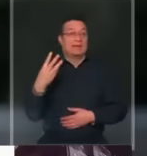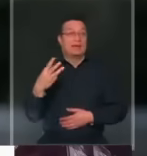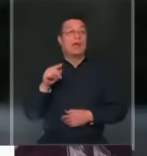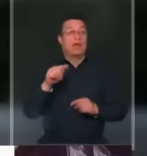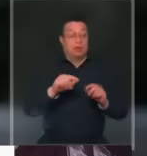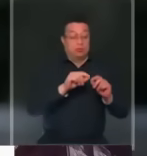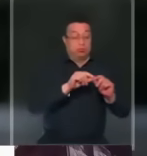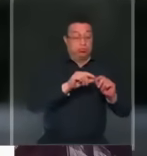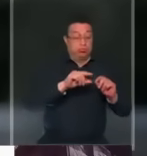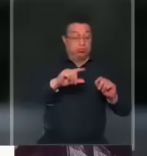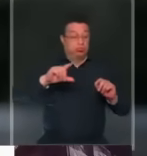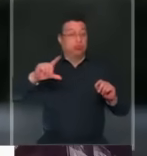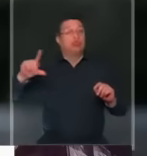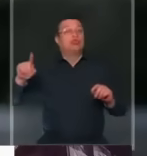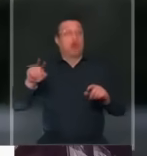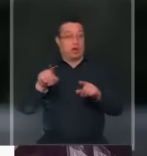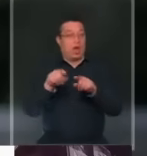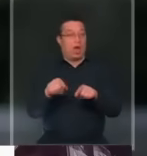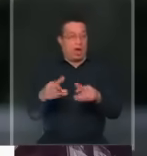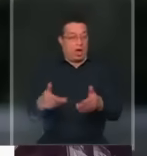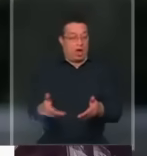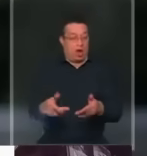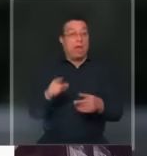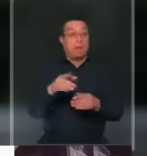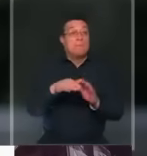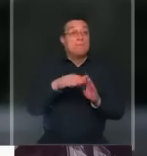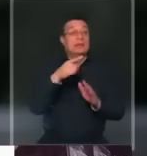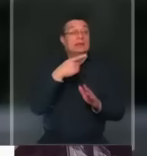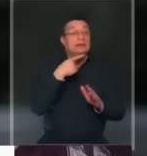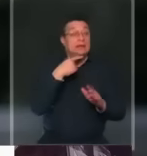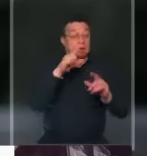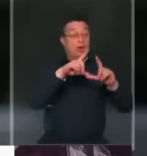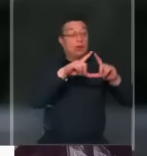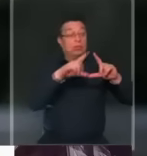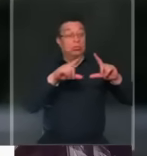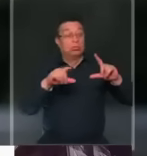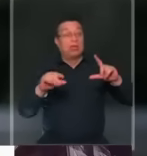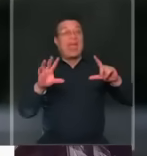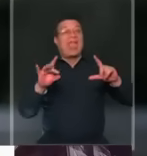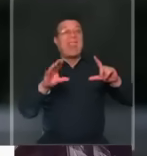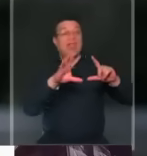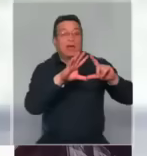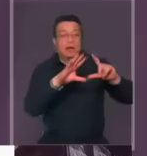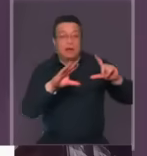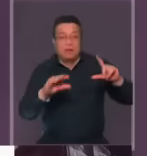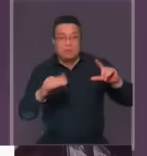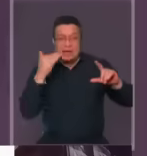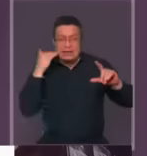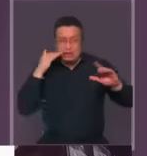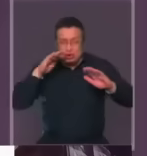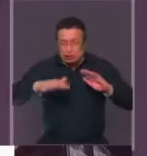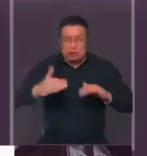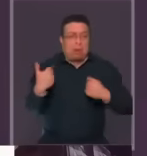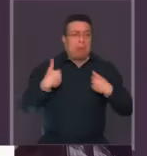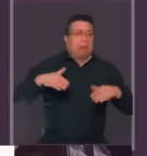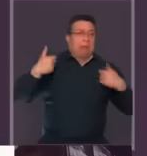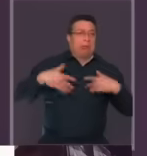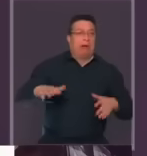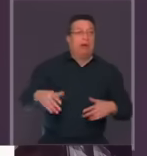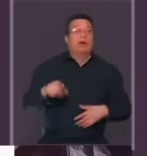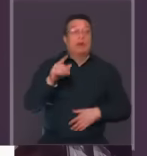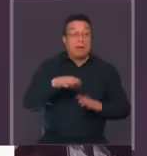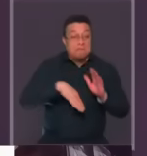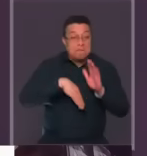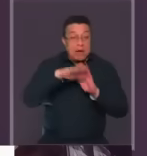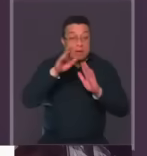en un ligero aumento, pero lo más interesante es que ha ido bajando en edades. Y eso es lo preocupante. En efecto, la mayor cantidad